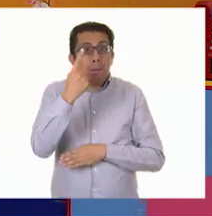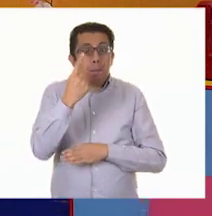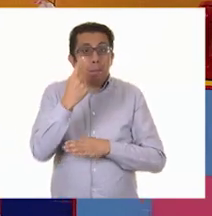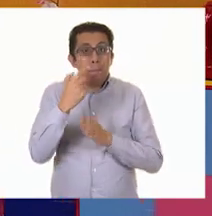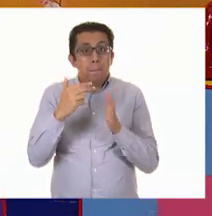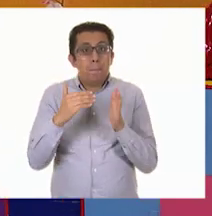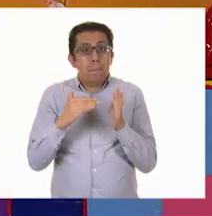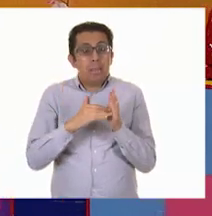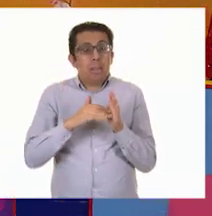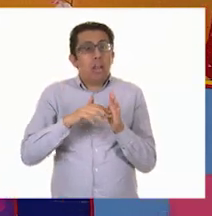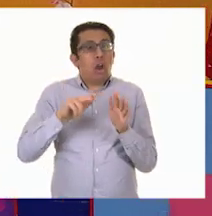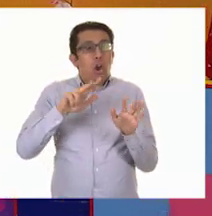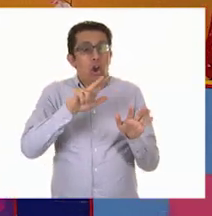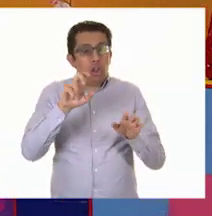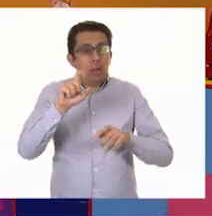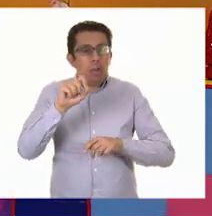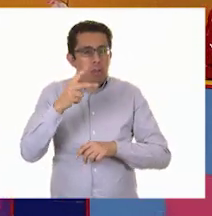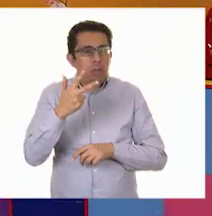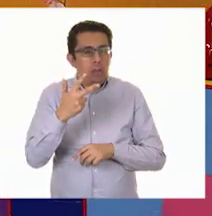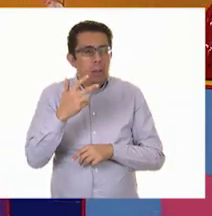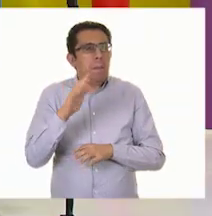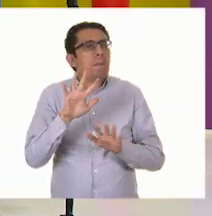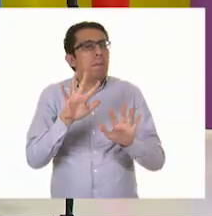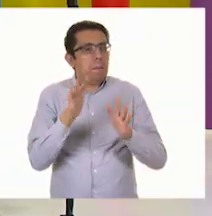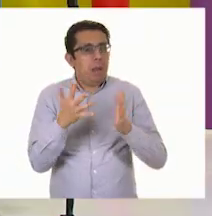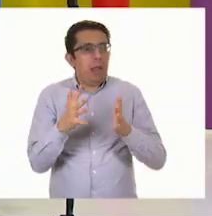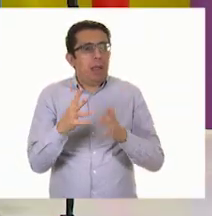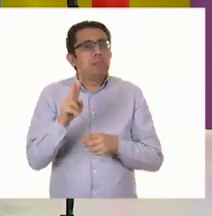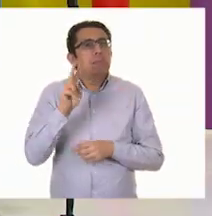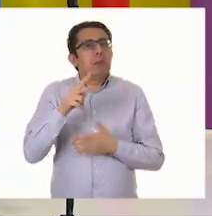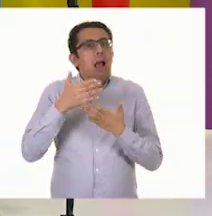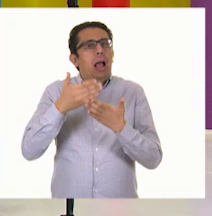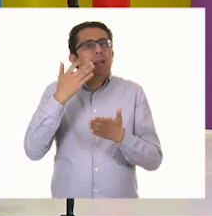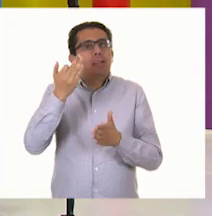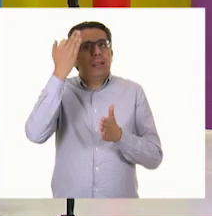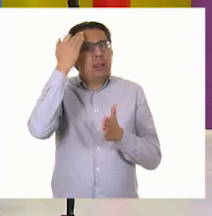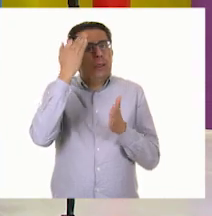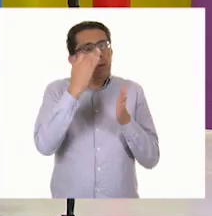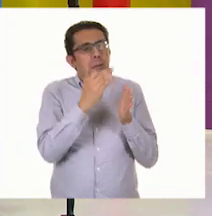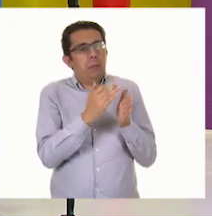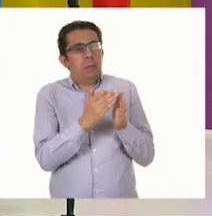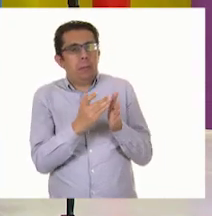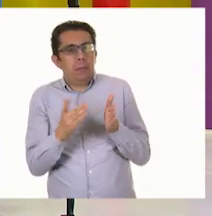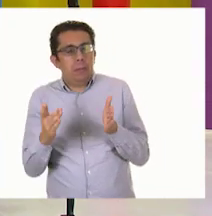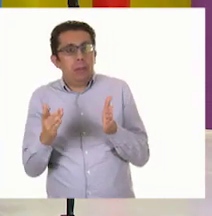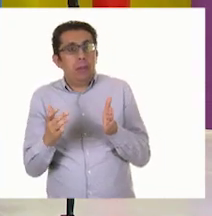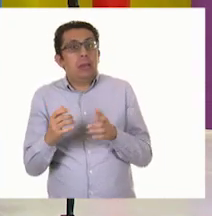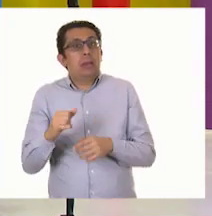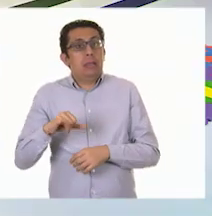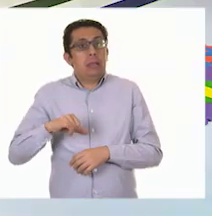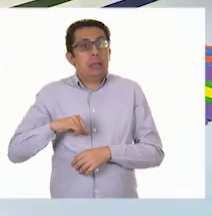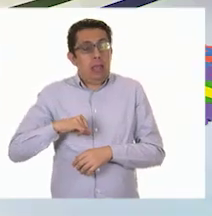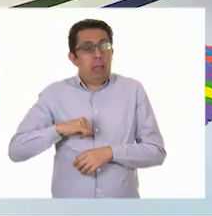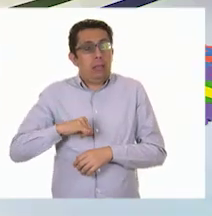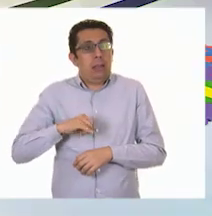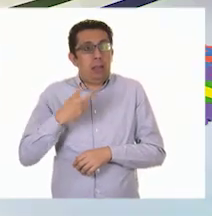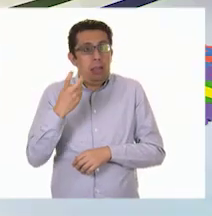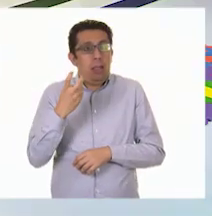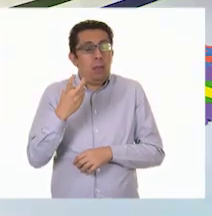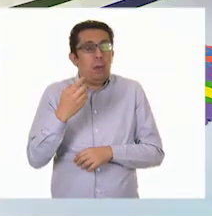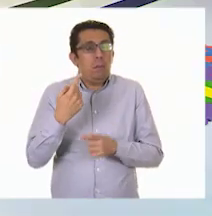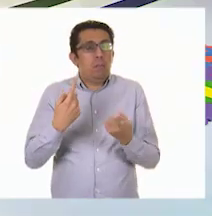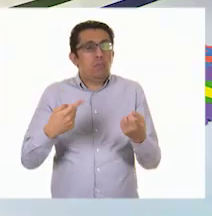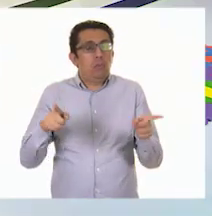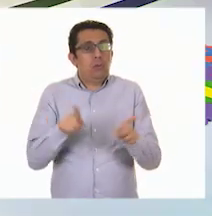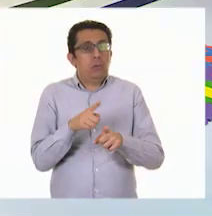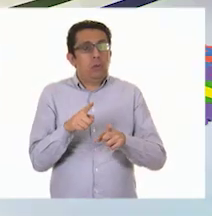1828, más o menos. ¡Wow! ¡Qué época tan interesante! Sobre todo por esto de la música. Me